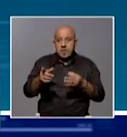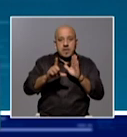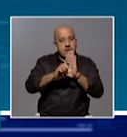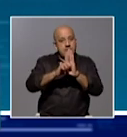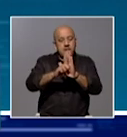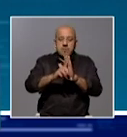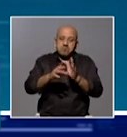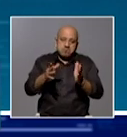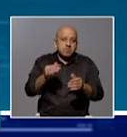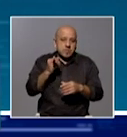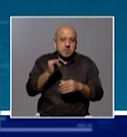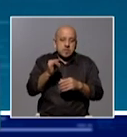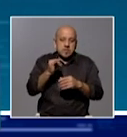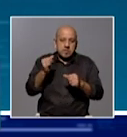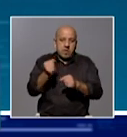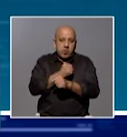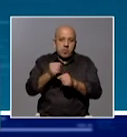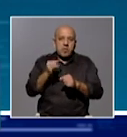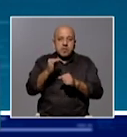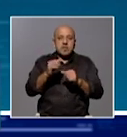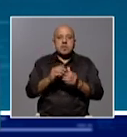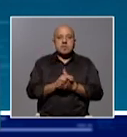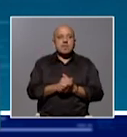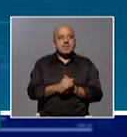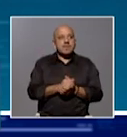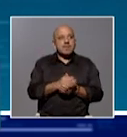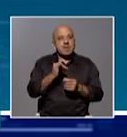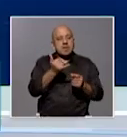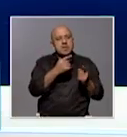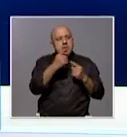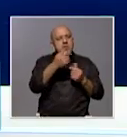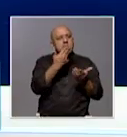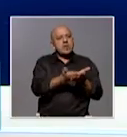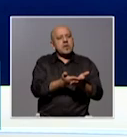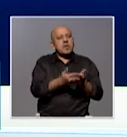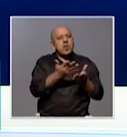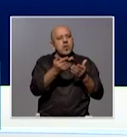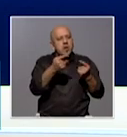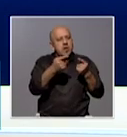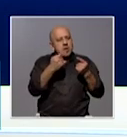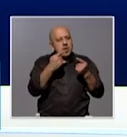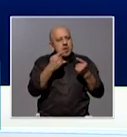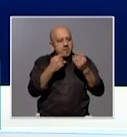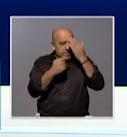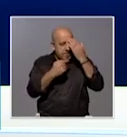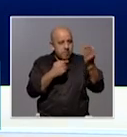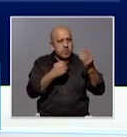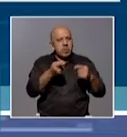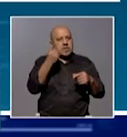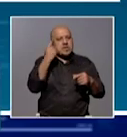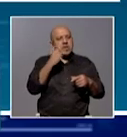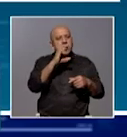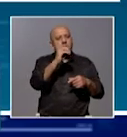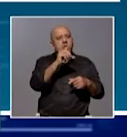va a salir con cambios con modificación ya miramos al oficialismo te planteo wta una mirada al frente de amplió ayer el senador daniel olesker